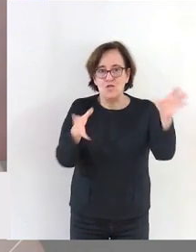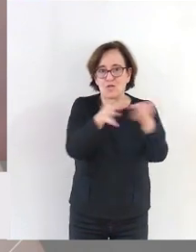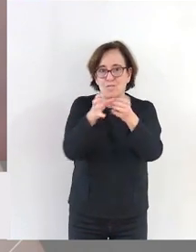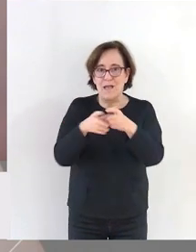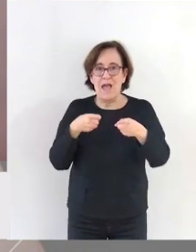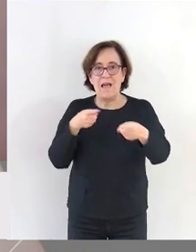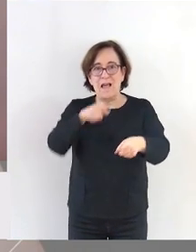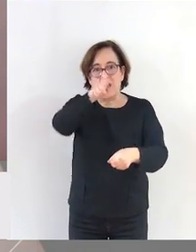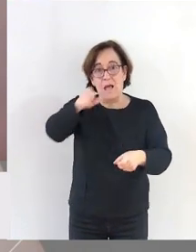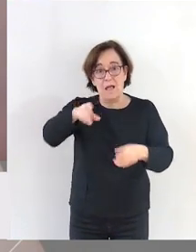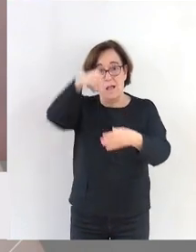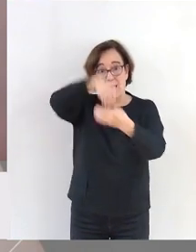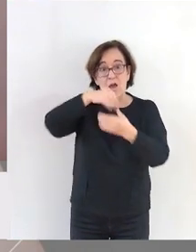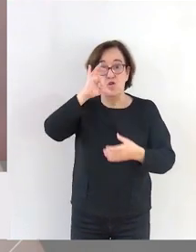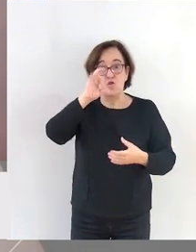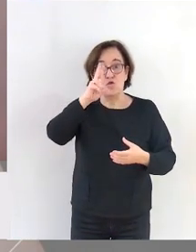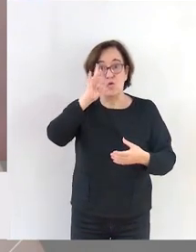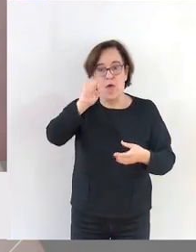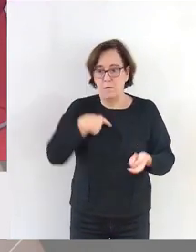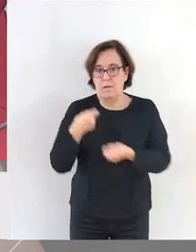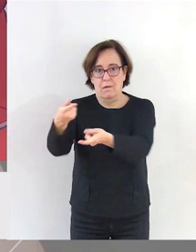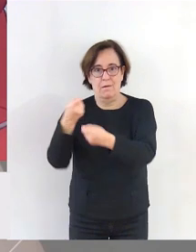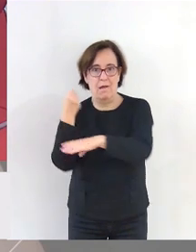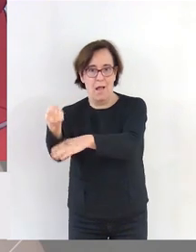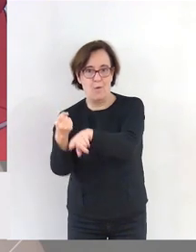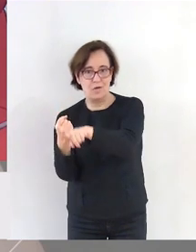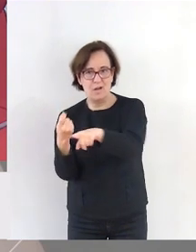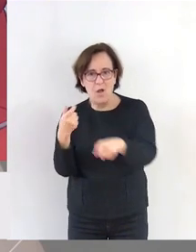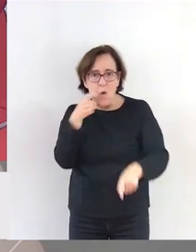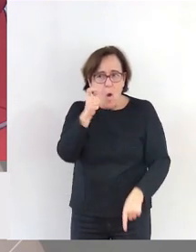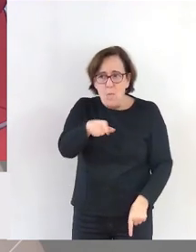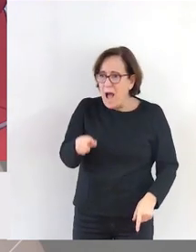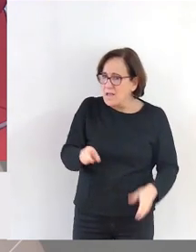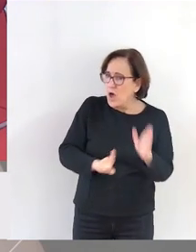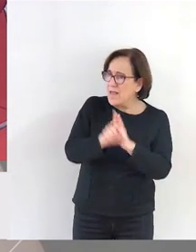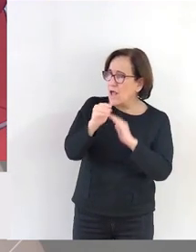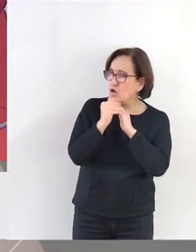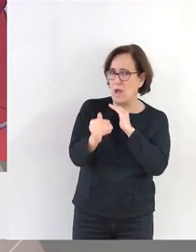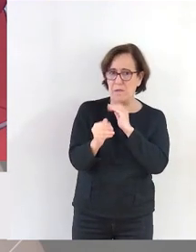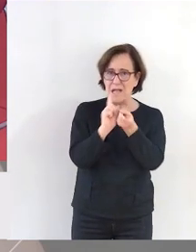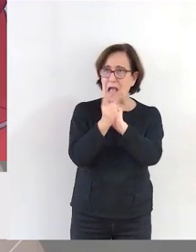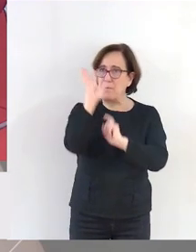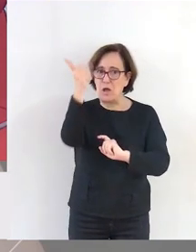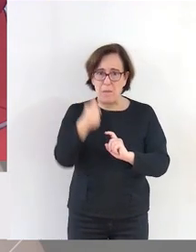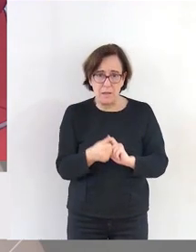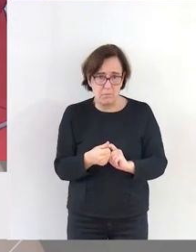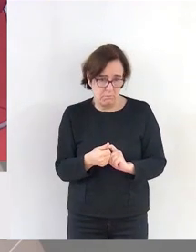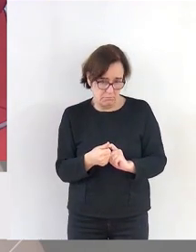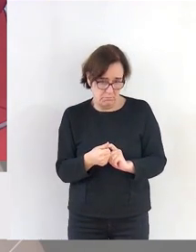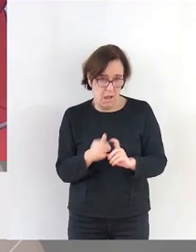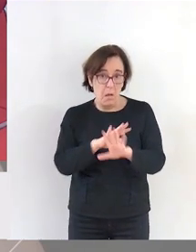la guerra civil de Sudán entonces claro dices humanitario desarrollo sostenible cambio climático